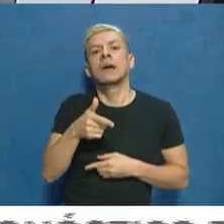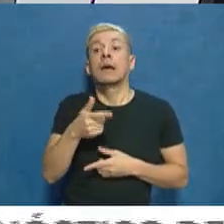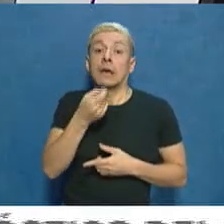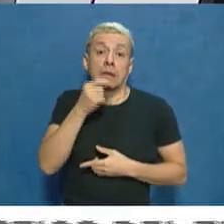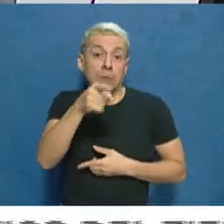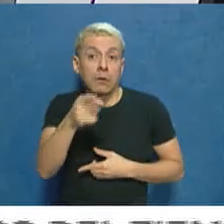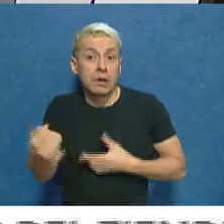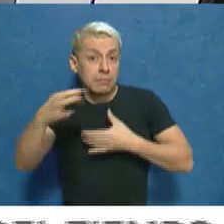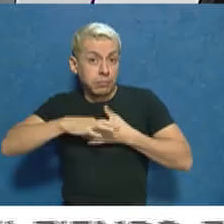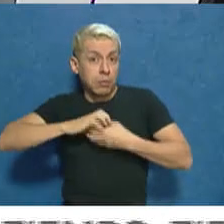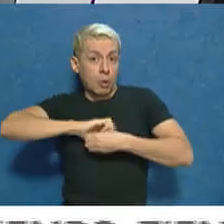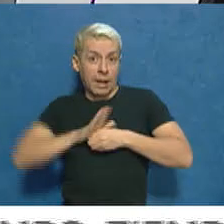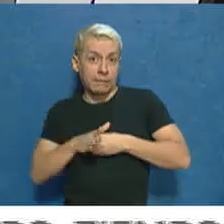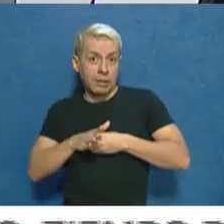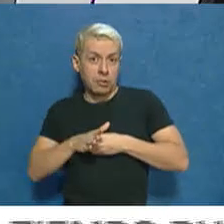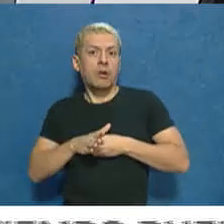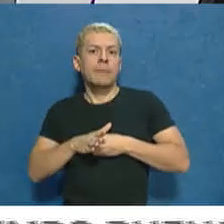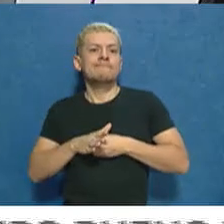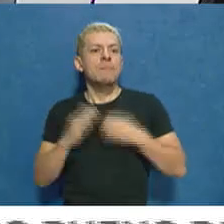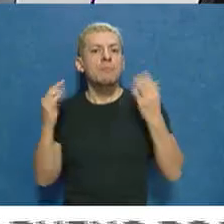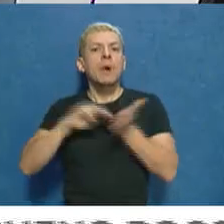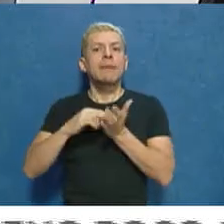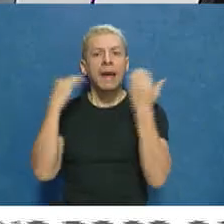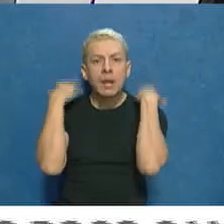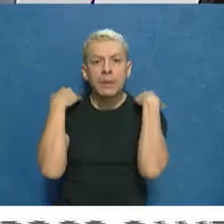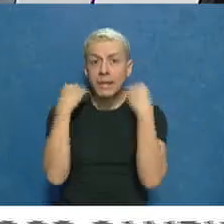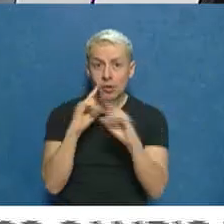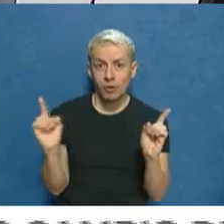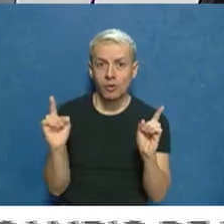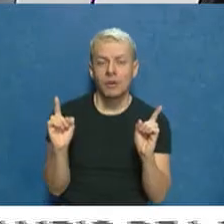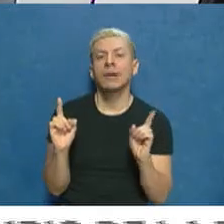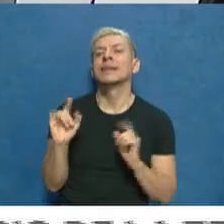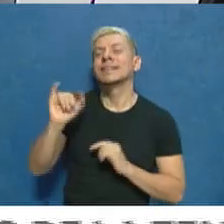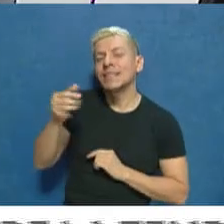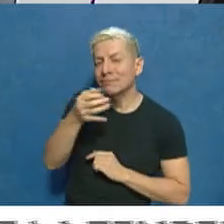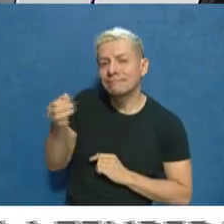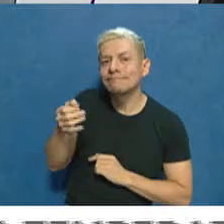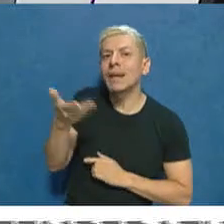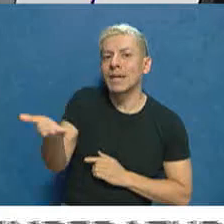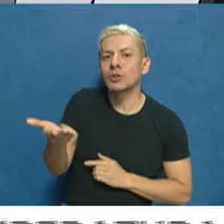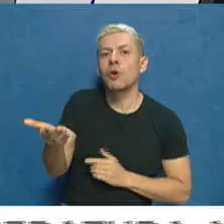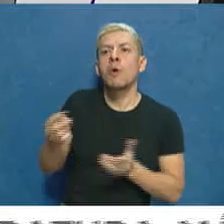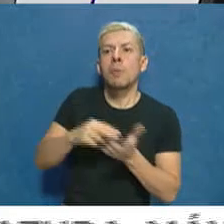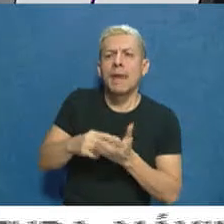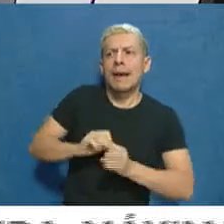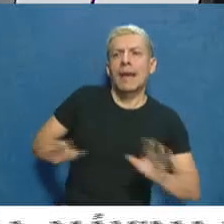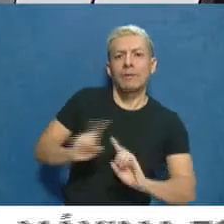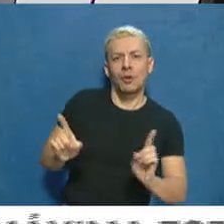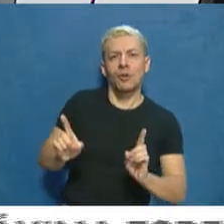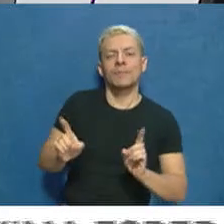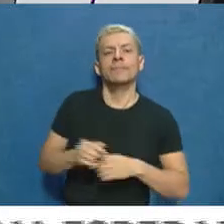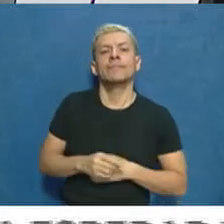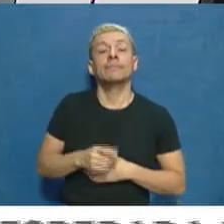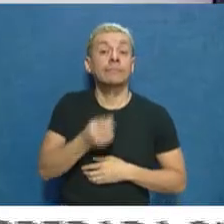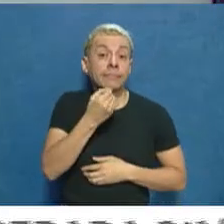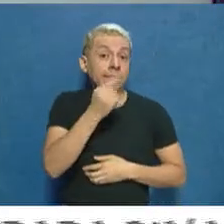tendrías neumonía, que es lo que desarrollan muchas personas y lo que agrava su cuadro. Claro, es para evitar esto, para uh-huh. el agravamiento del cuadro. Bueno, en el caso del Hospital